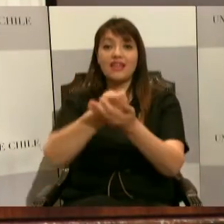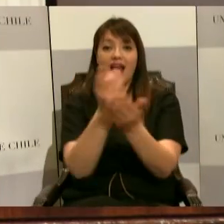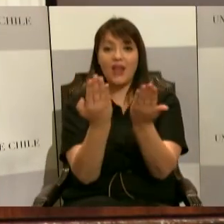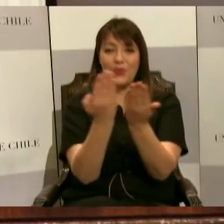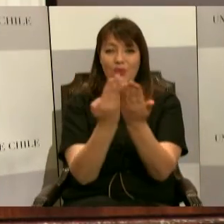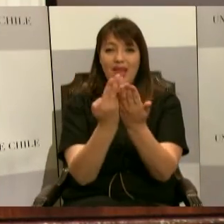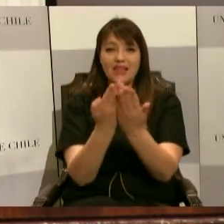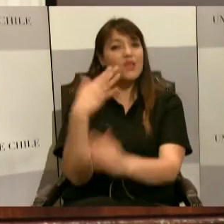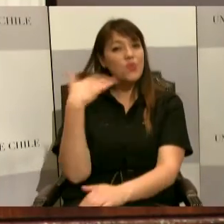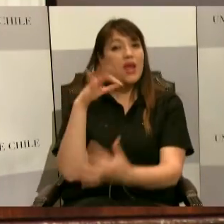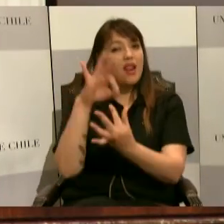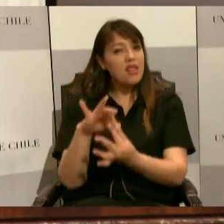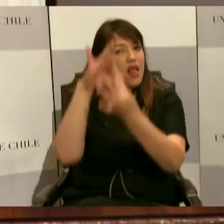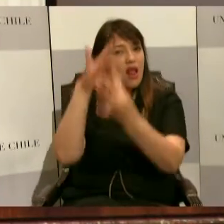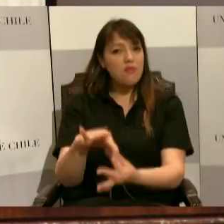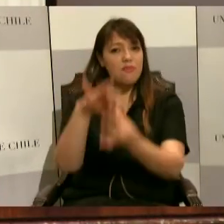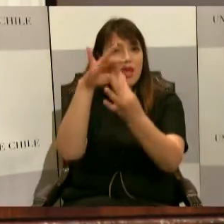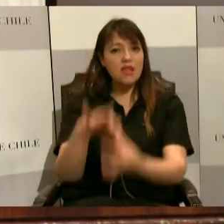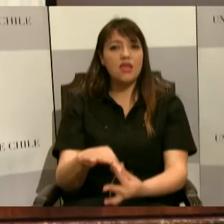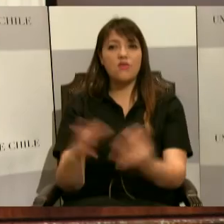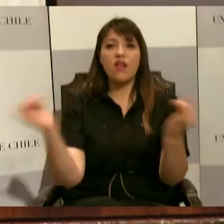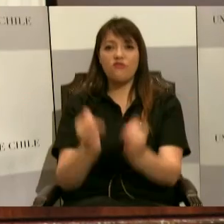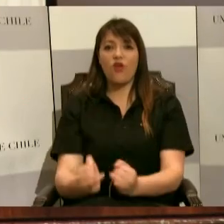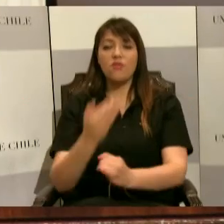es literalmente una moneda de dos caras.